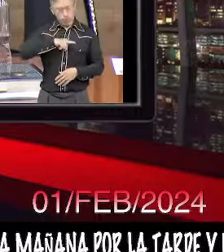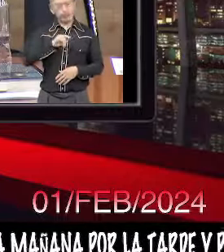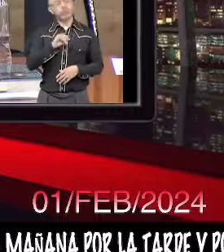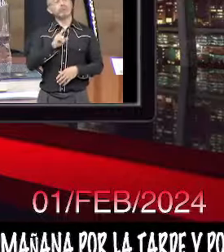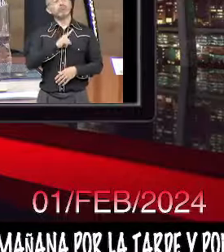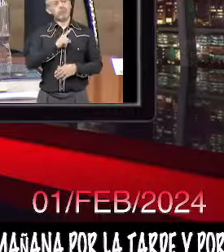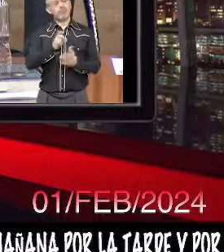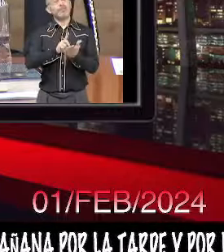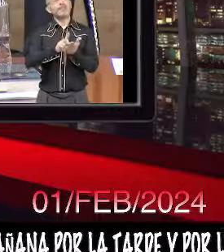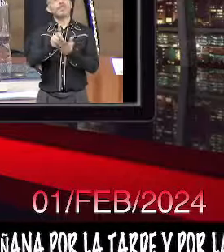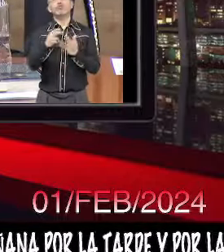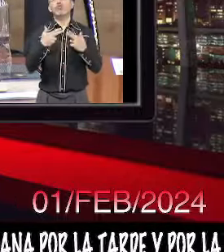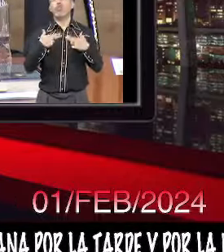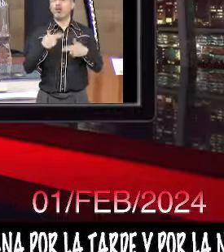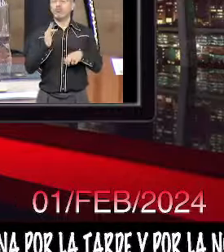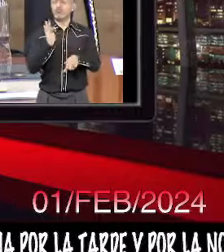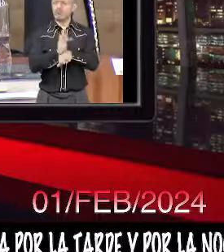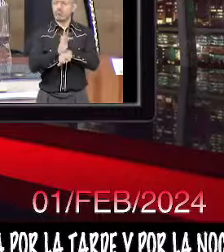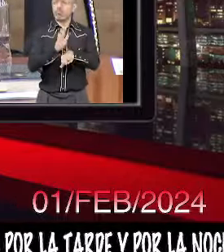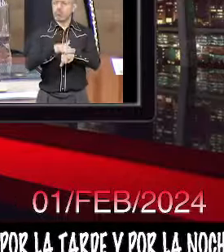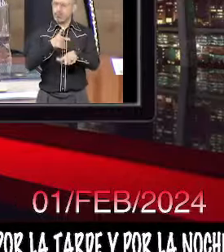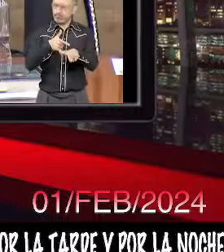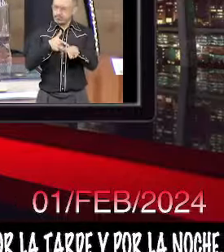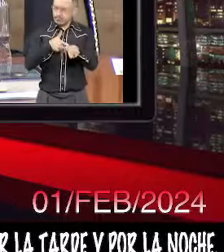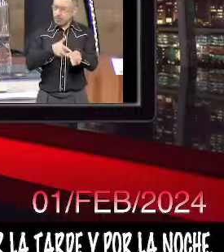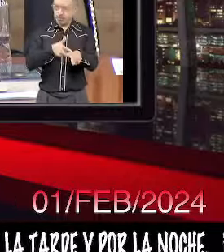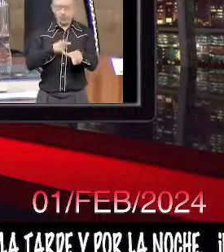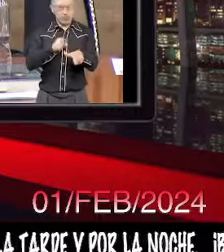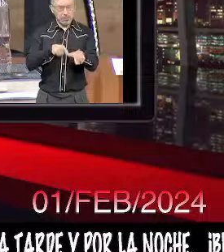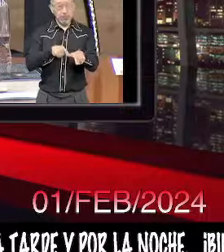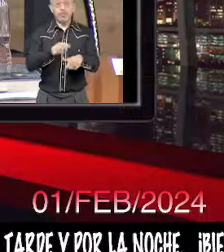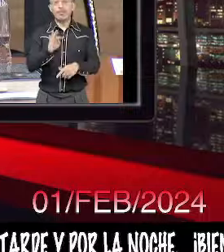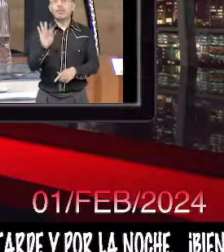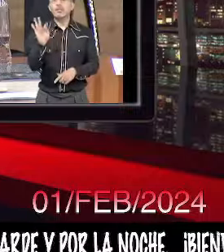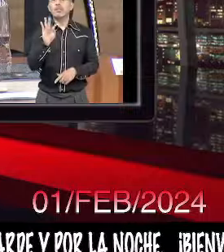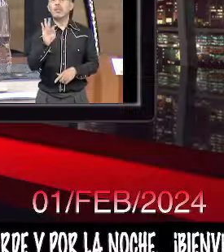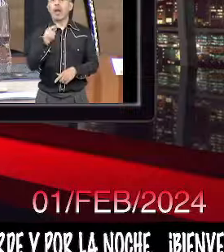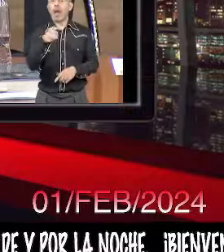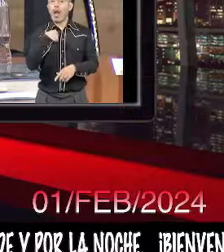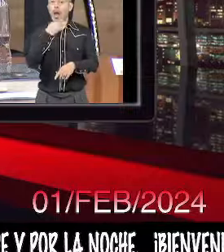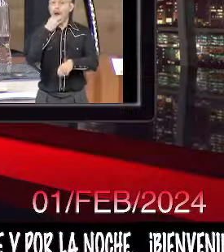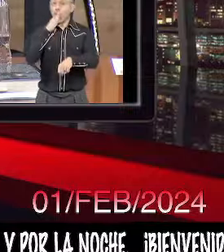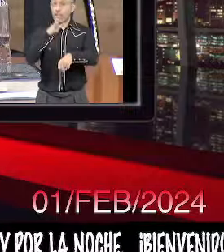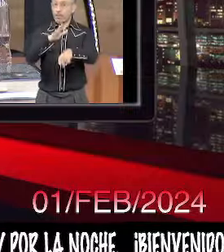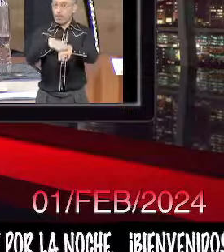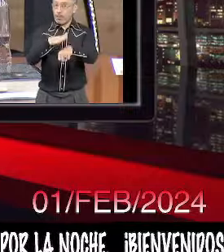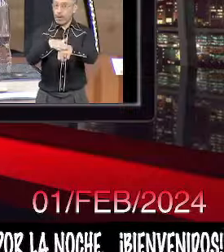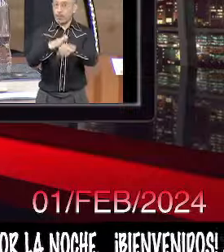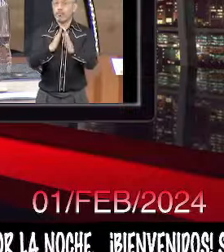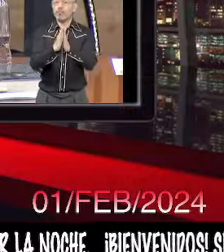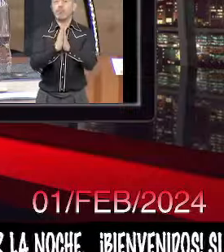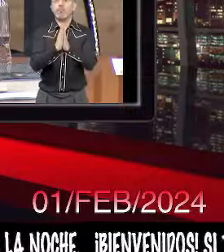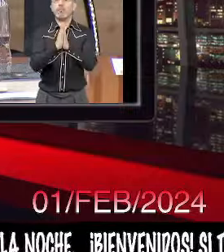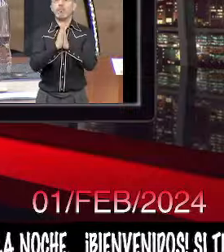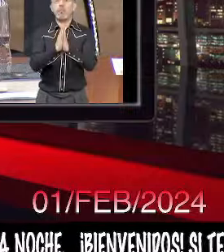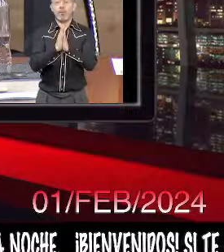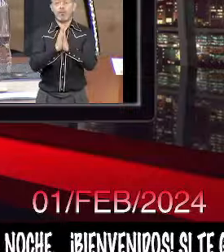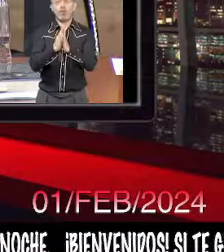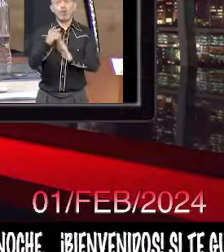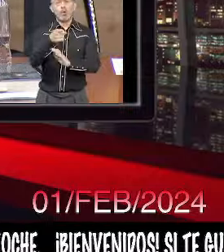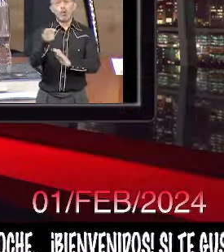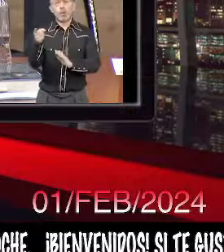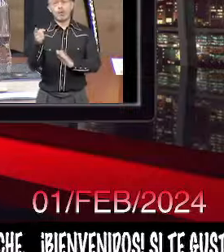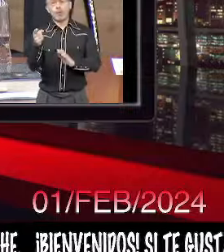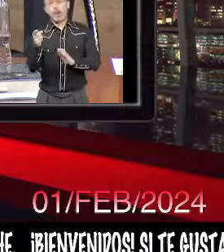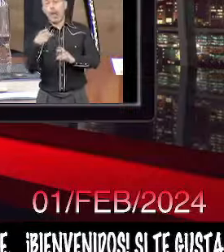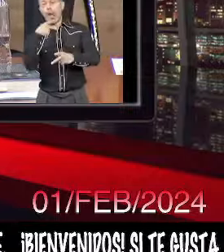seguiremos haciendo. Y si hago un llamado a que deje de hacerse un uso demagógico, un uso